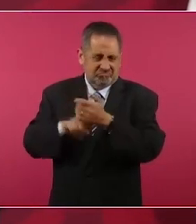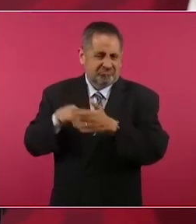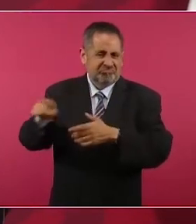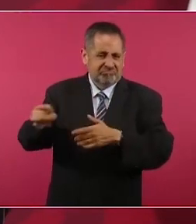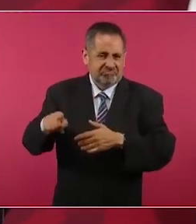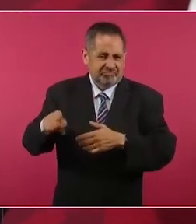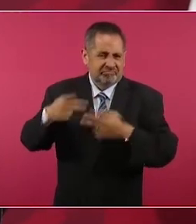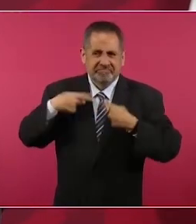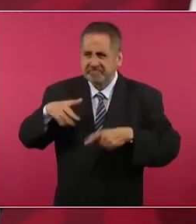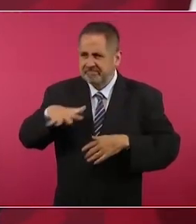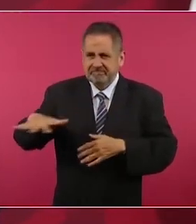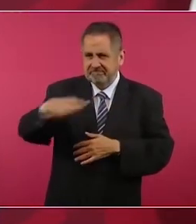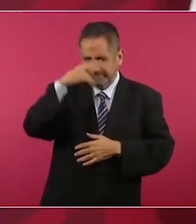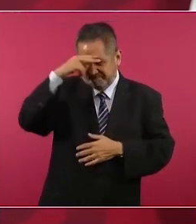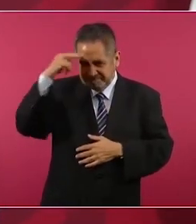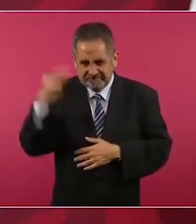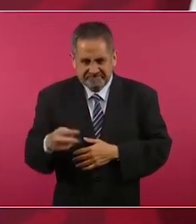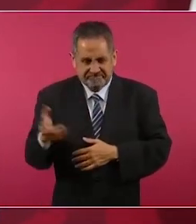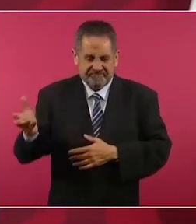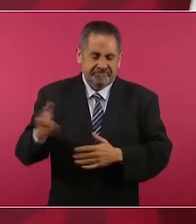El pueblo de México.